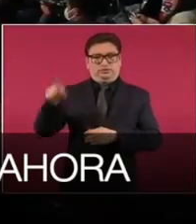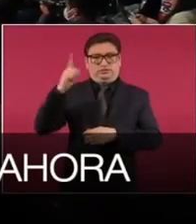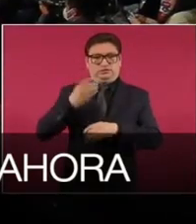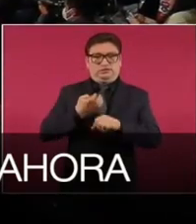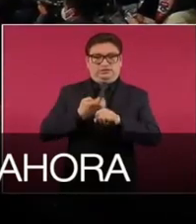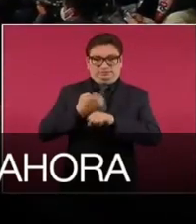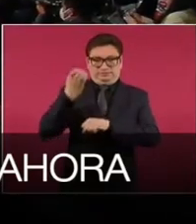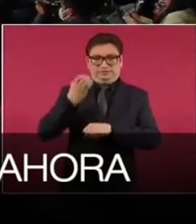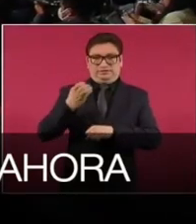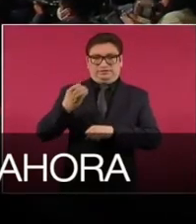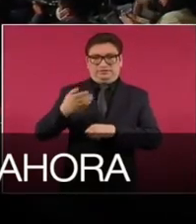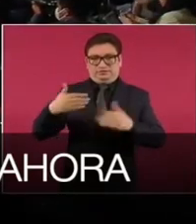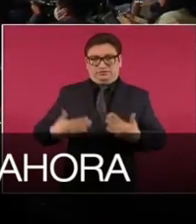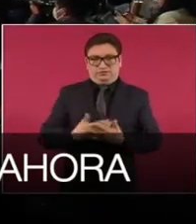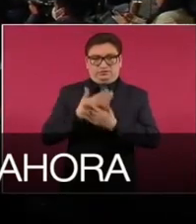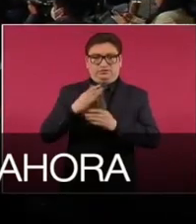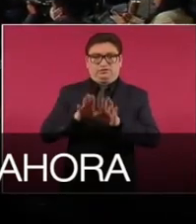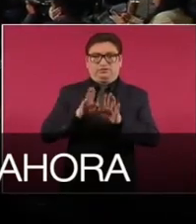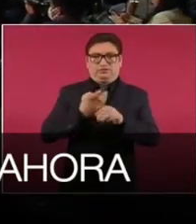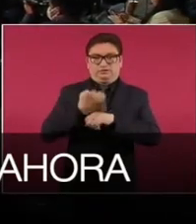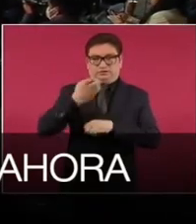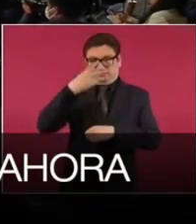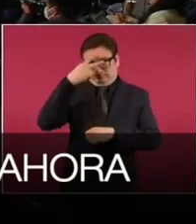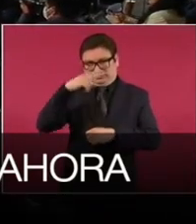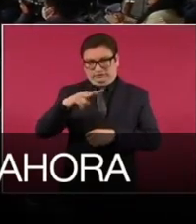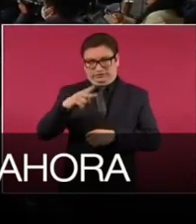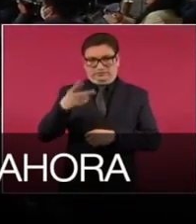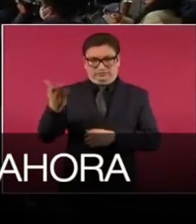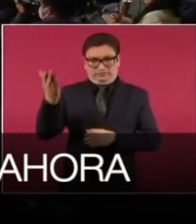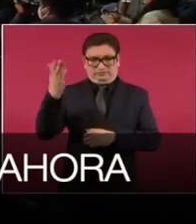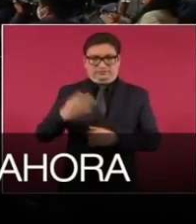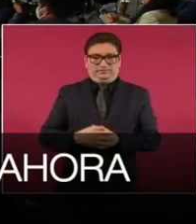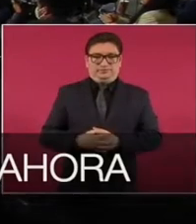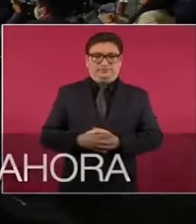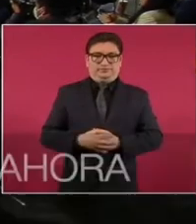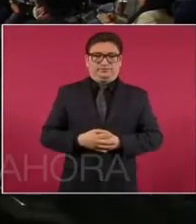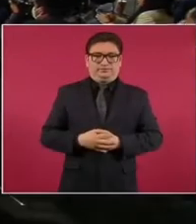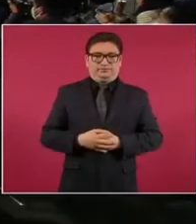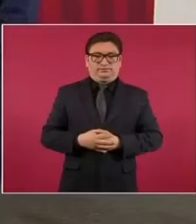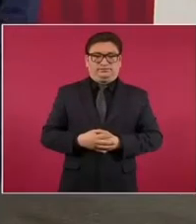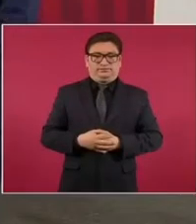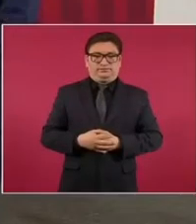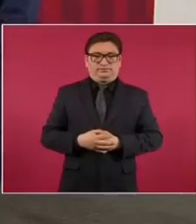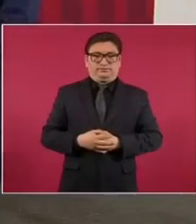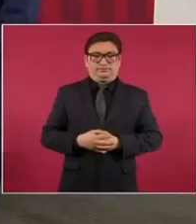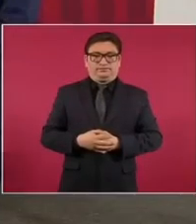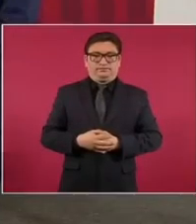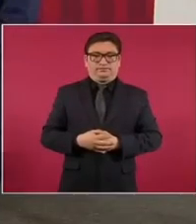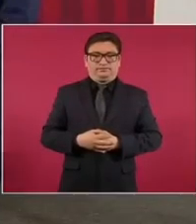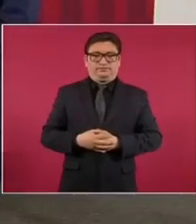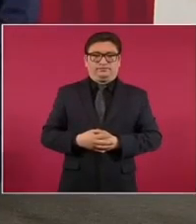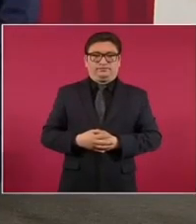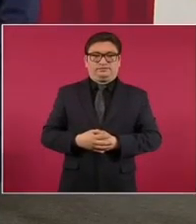las aduanas. Horacio Duarte se limitó a decir: "Voy a la batalla maestra".